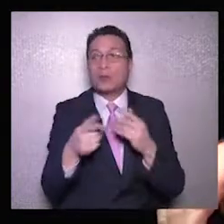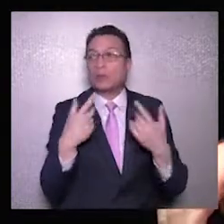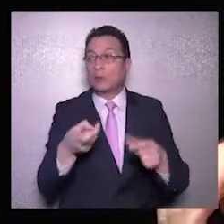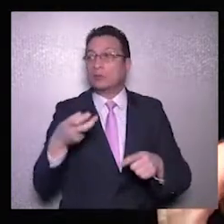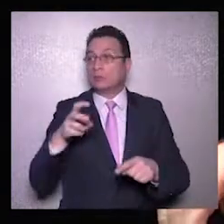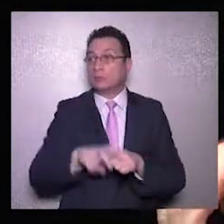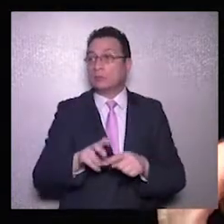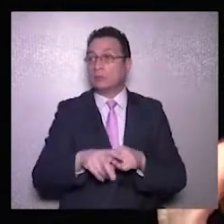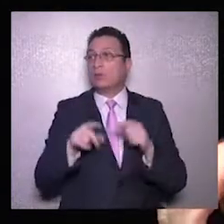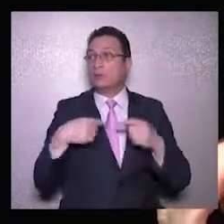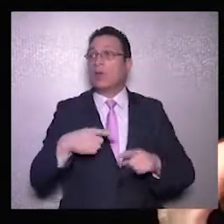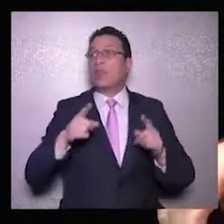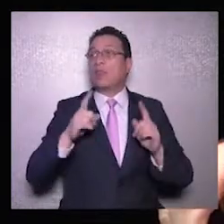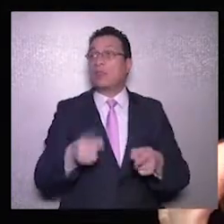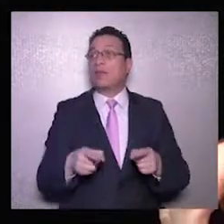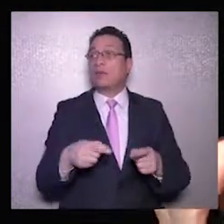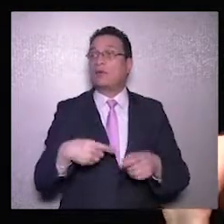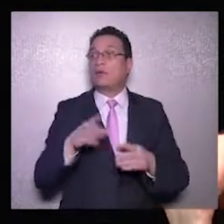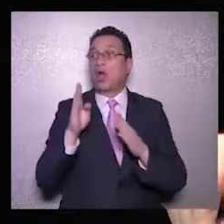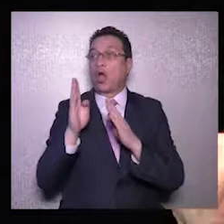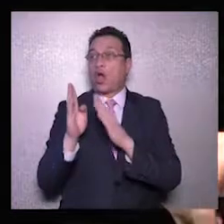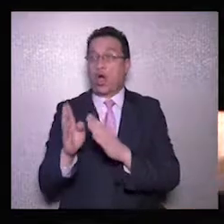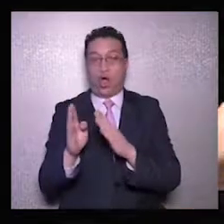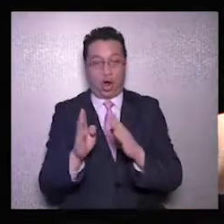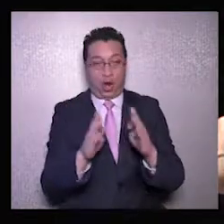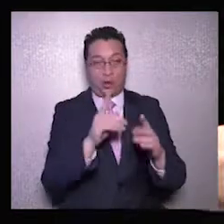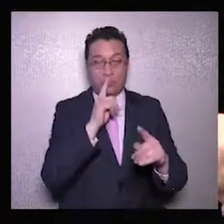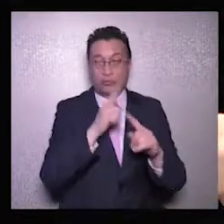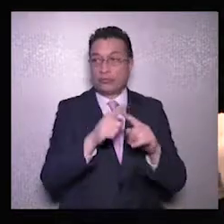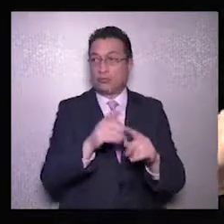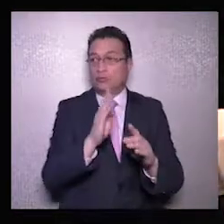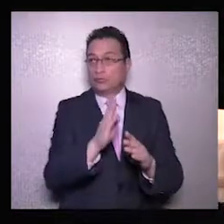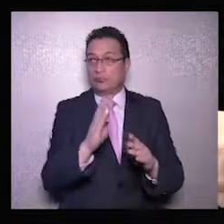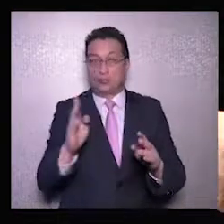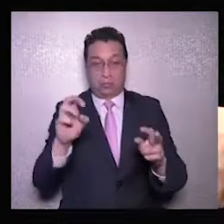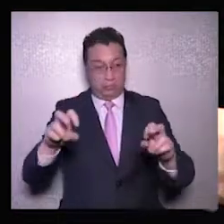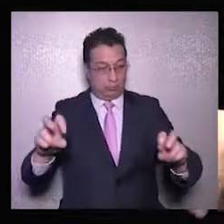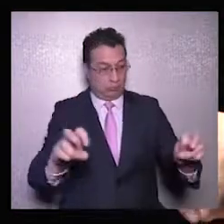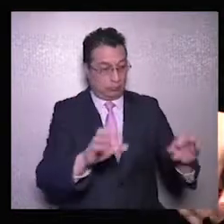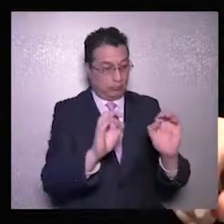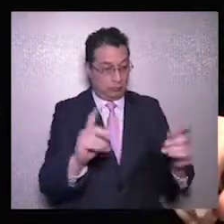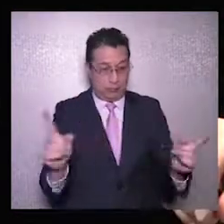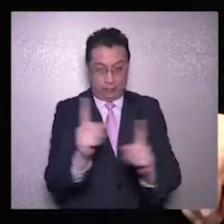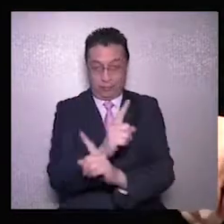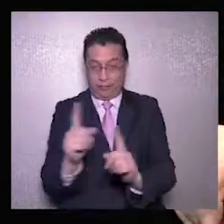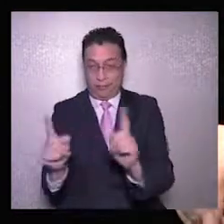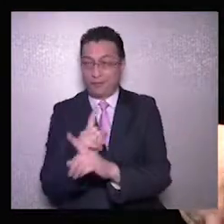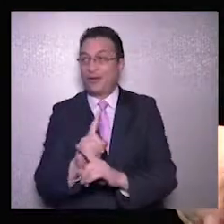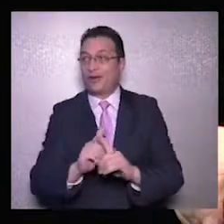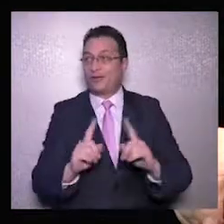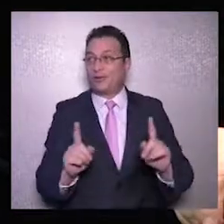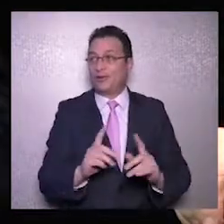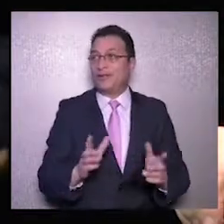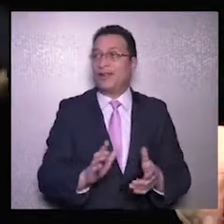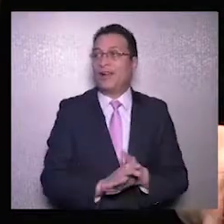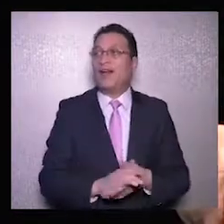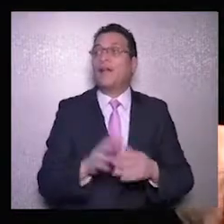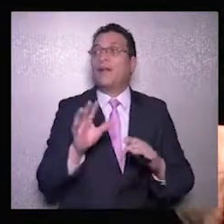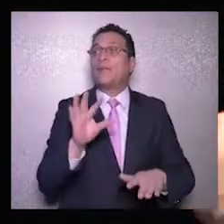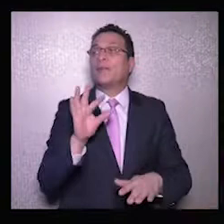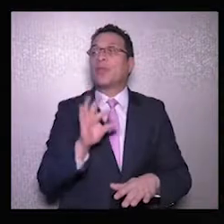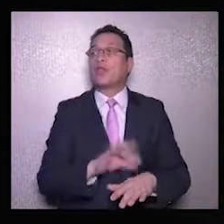A mí me habían dicho que tenían que sentarse en el orden que los nombraban y así los sentamos. Supongo que está bien y no, pero el